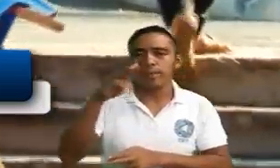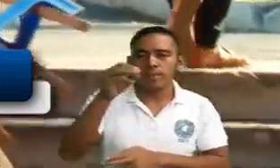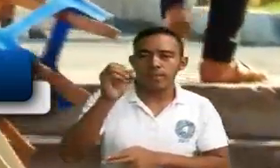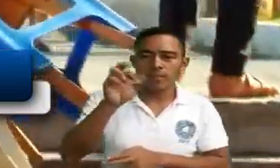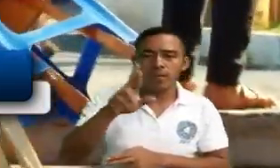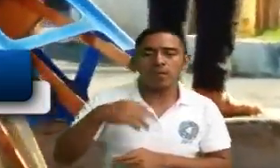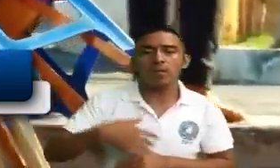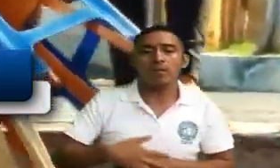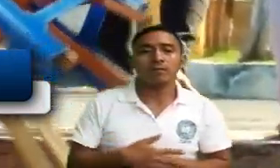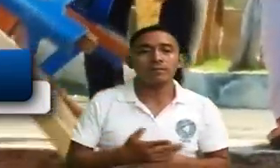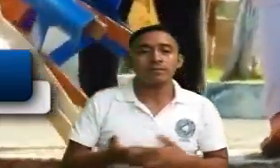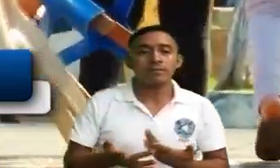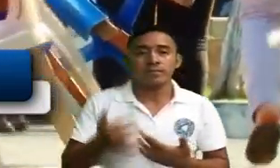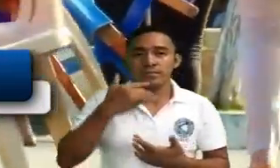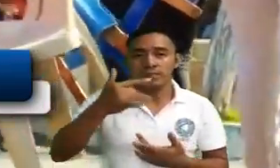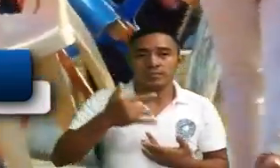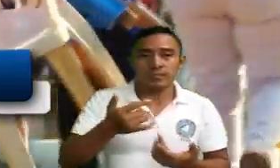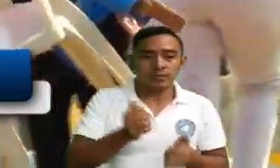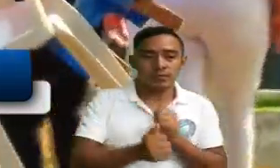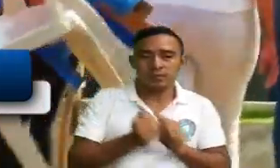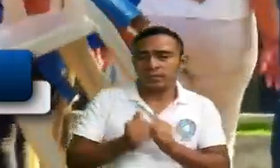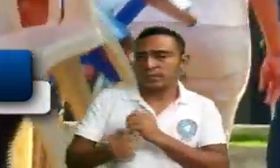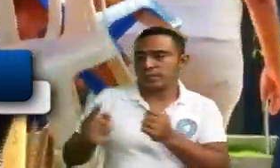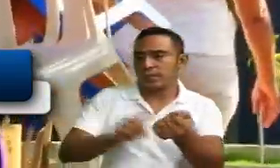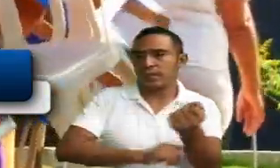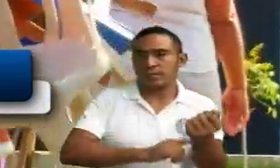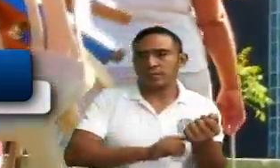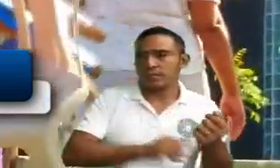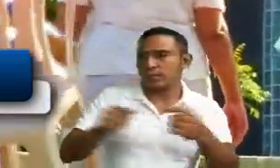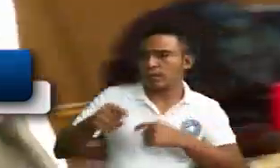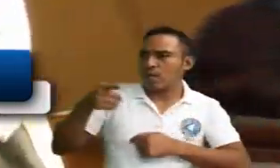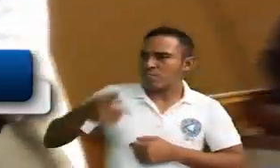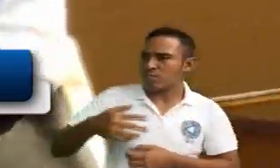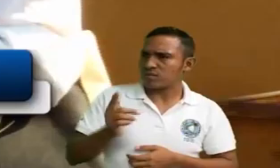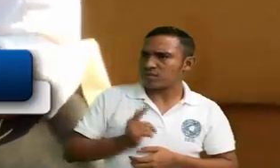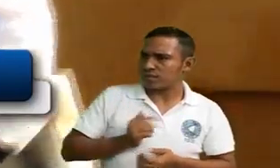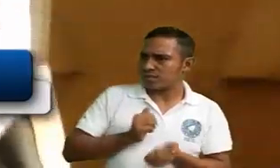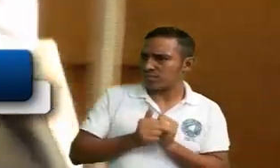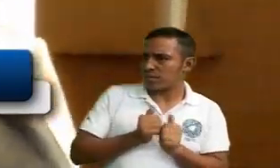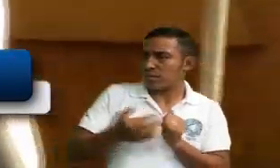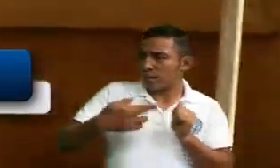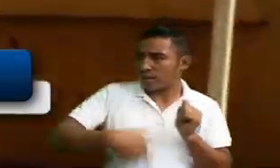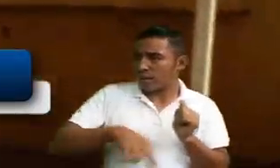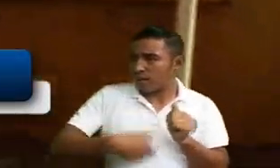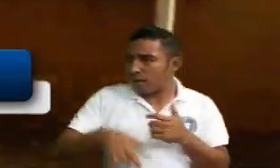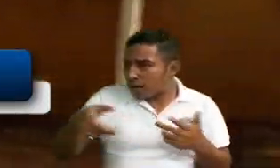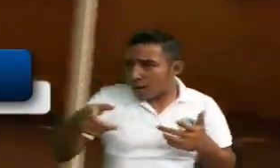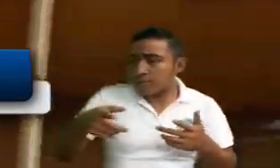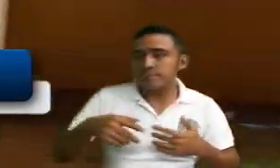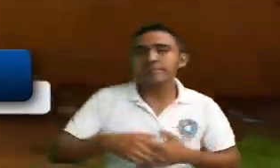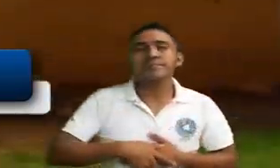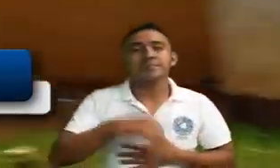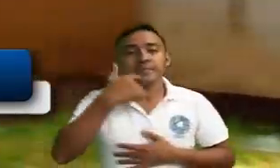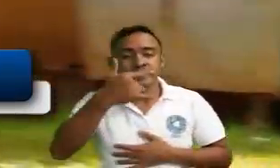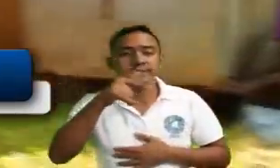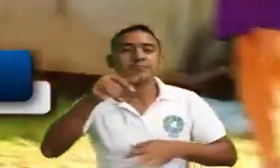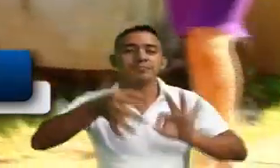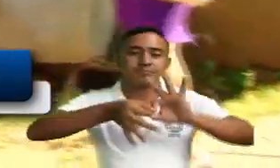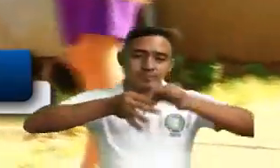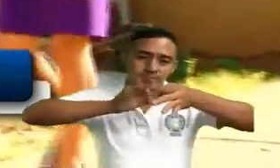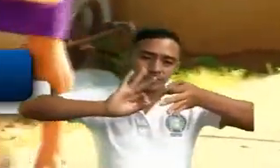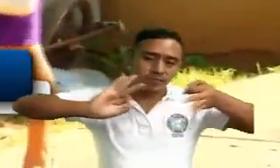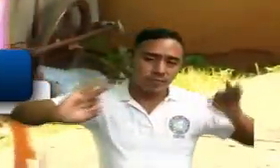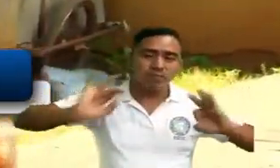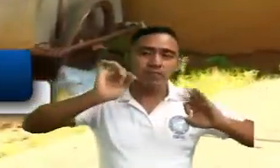A veces entre peleas de hermanos, por ejemplo, decía, parece que vos andás con la regla. Correcto. Es referido precisamente a ese